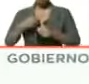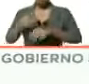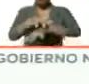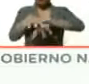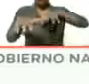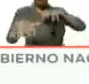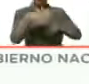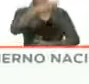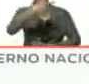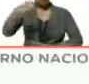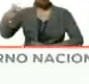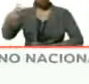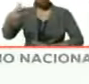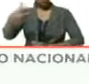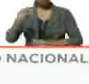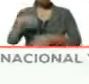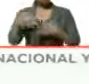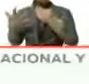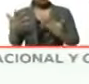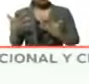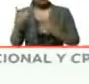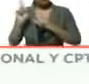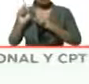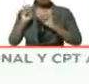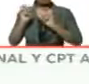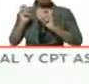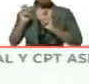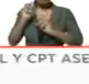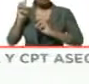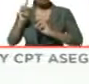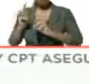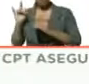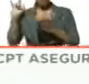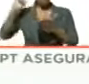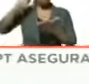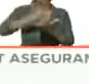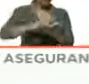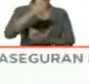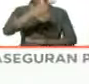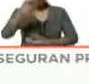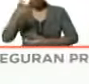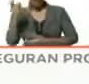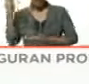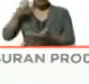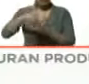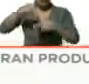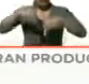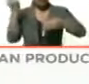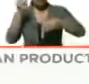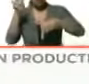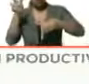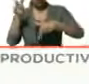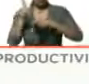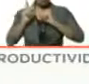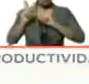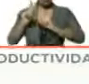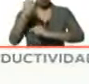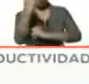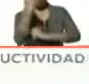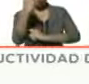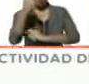la mayoría de los casos fue producto de los viajeros que llegaron a Venezuela. De hecho, uno de los